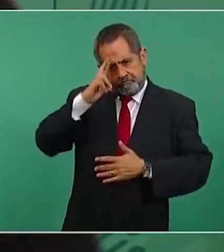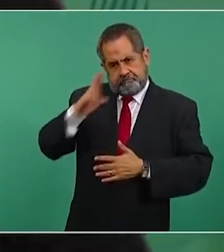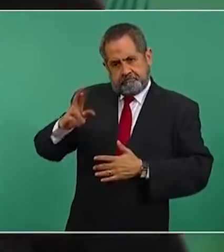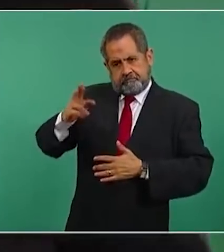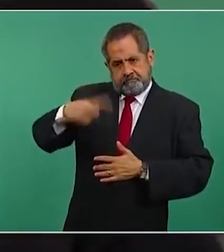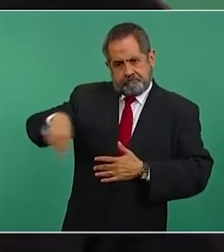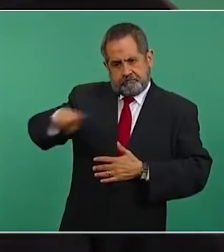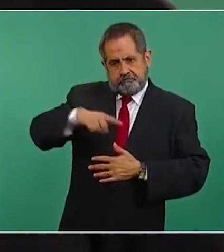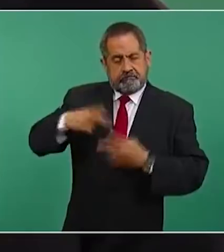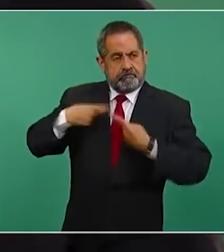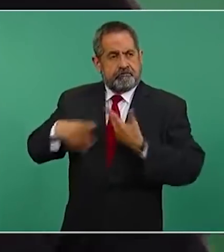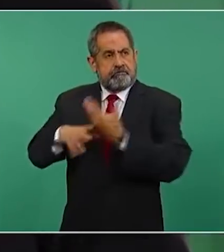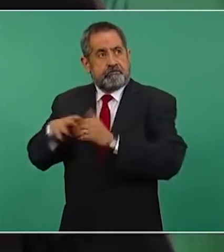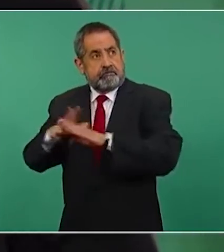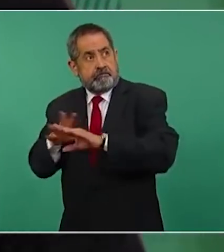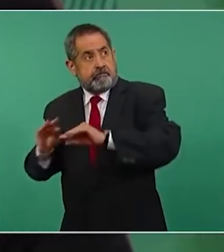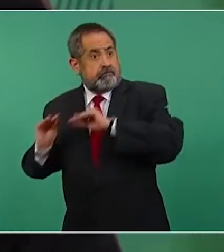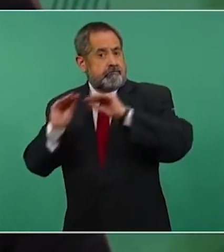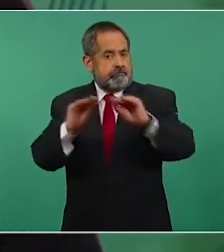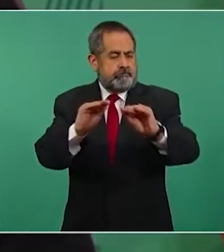a nuestros paisanos